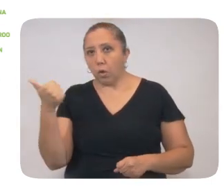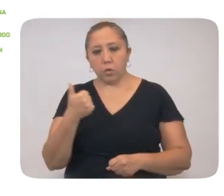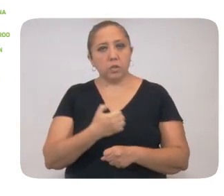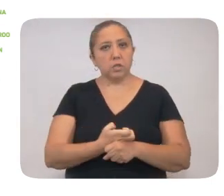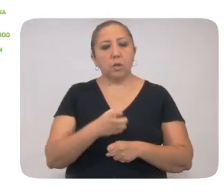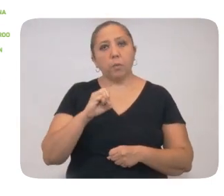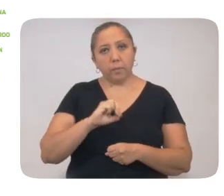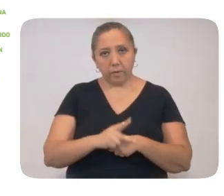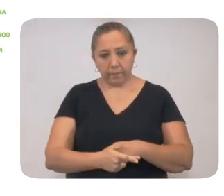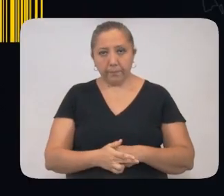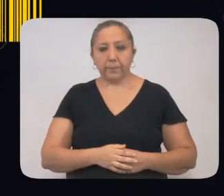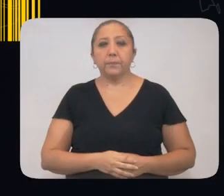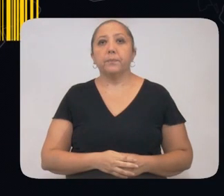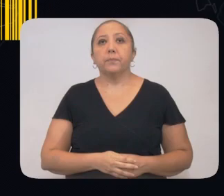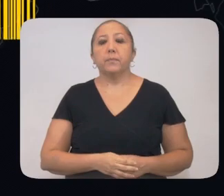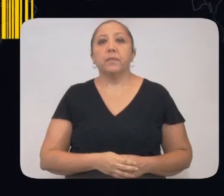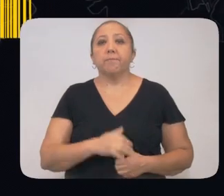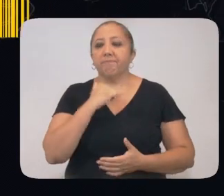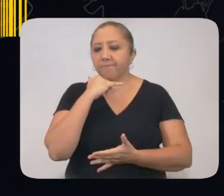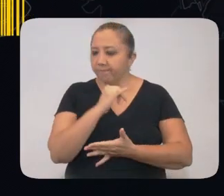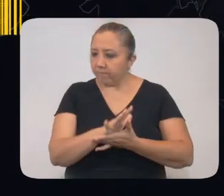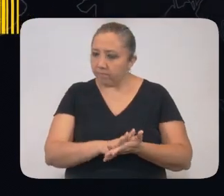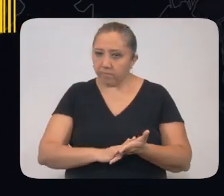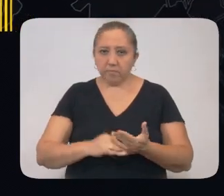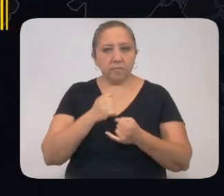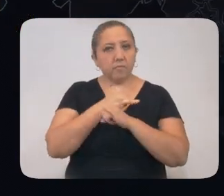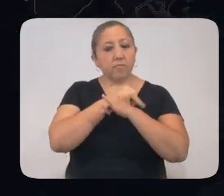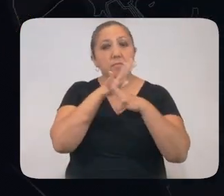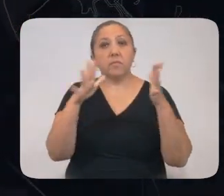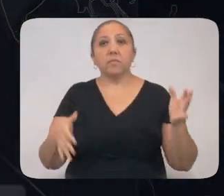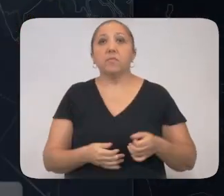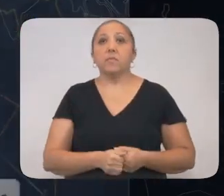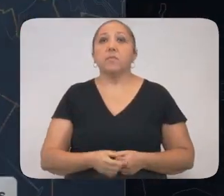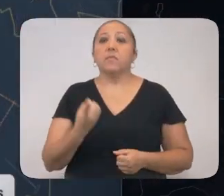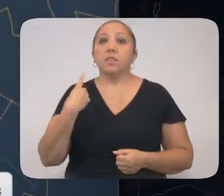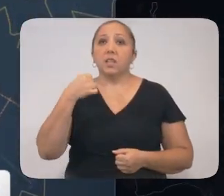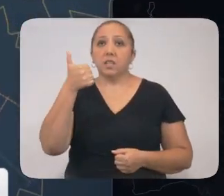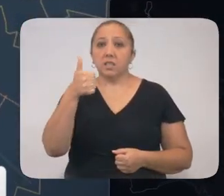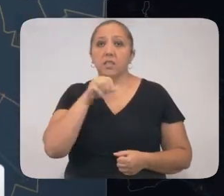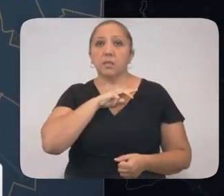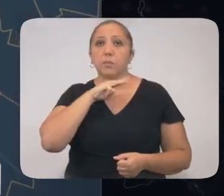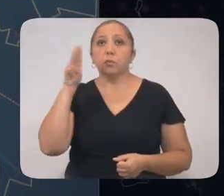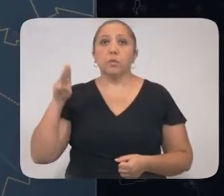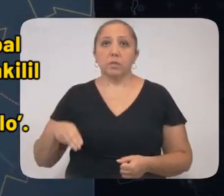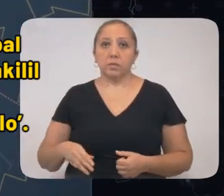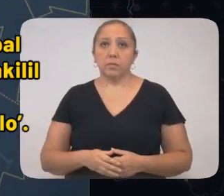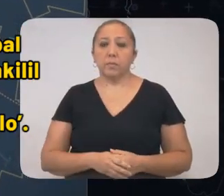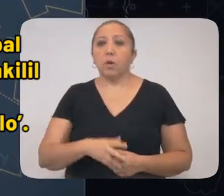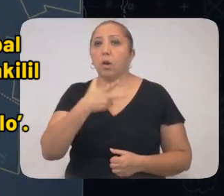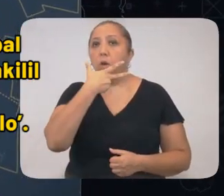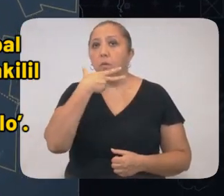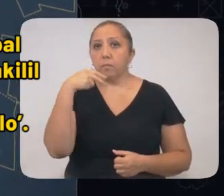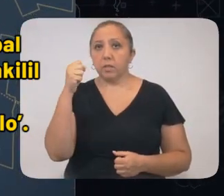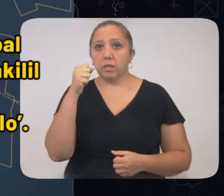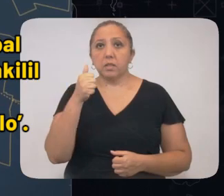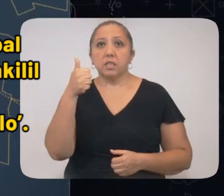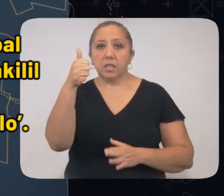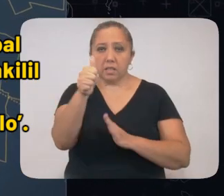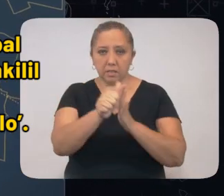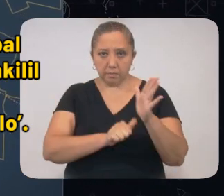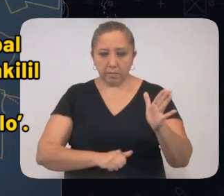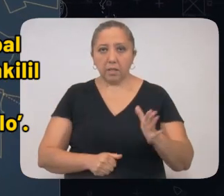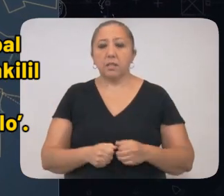país u otro estado. Lamentablemente, en este parte médico informamos de 6 fallecimientos. Hombre de 6 meses de